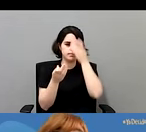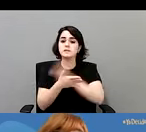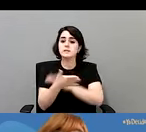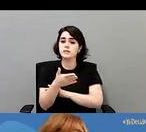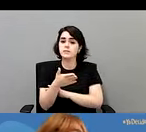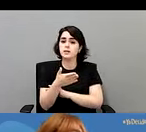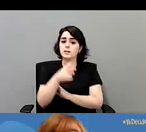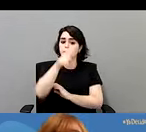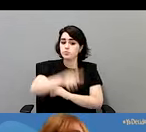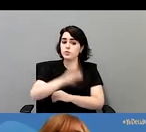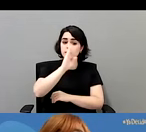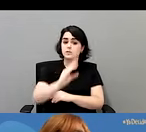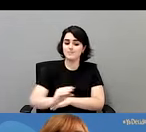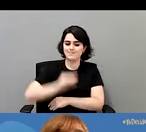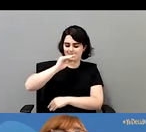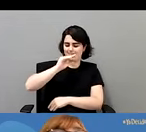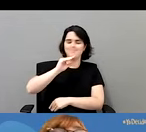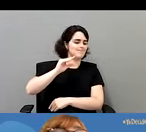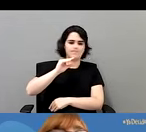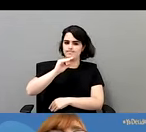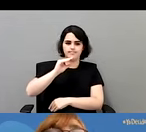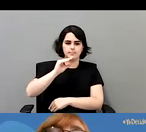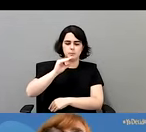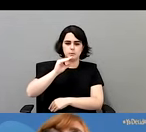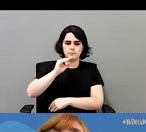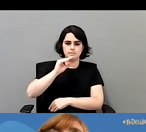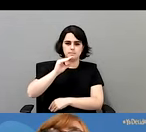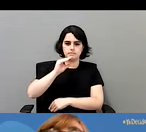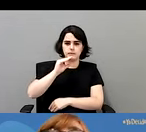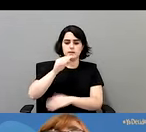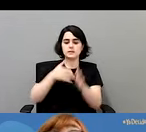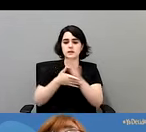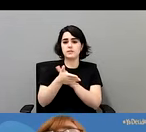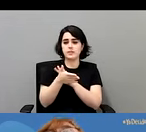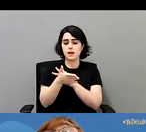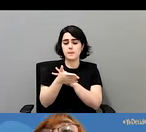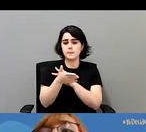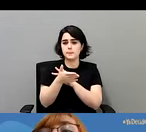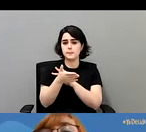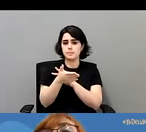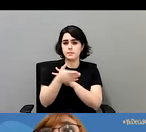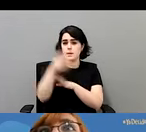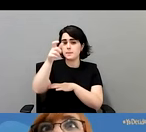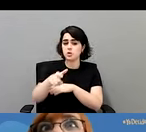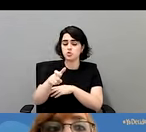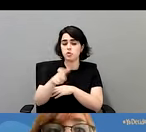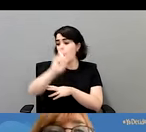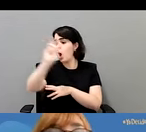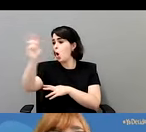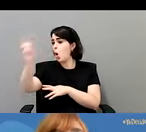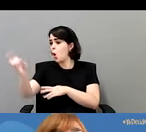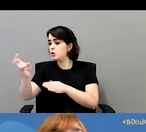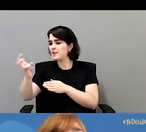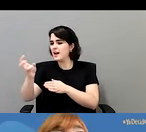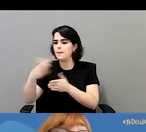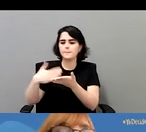quien recibe la prestación, sino que va a haber alguien que intermedie en